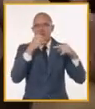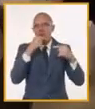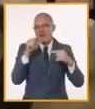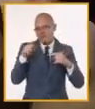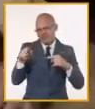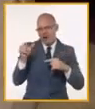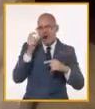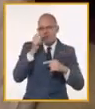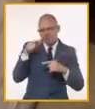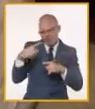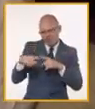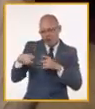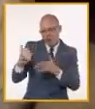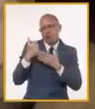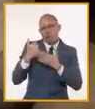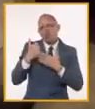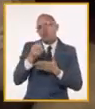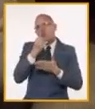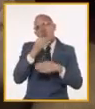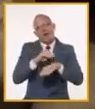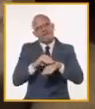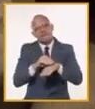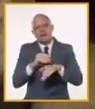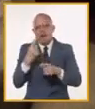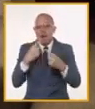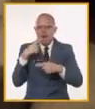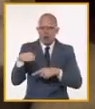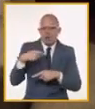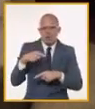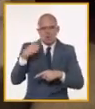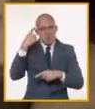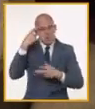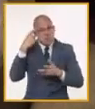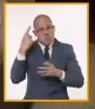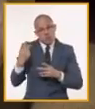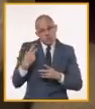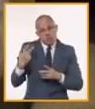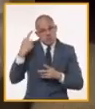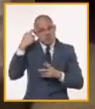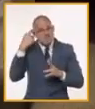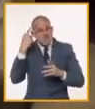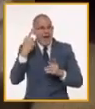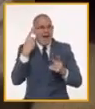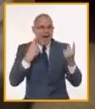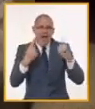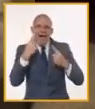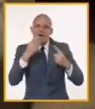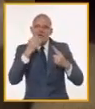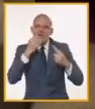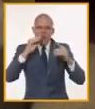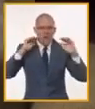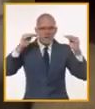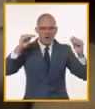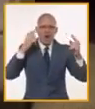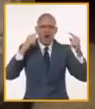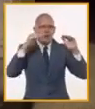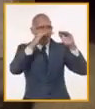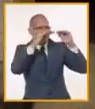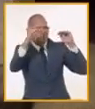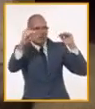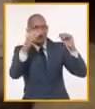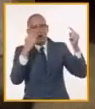bueno, yo me di cuenta que podía construir algo ahí con cierta estabilidad. Y después cuando